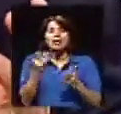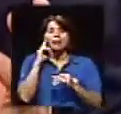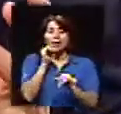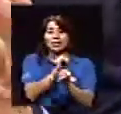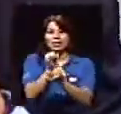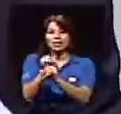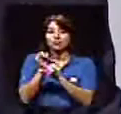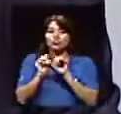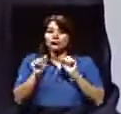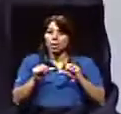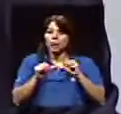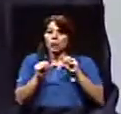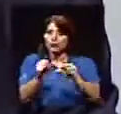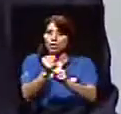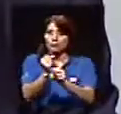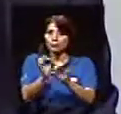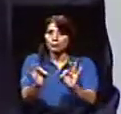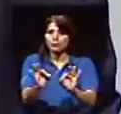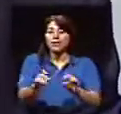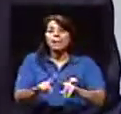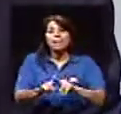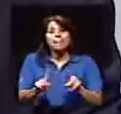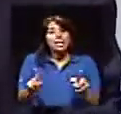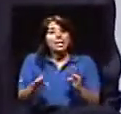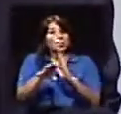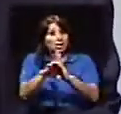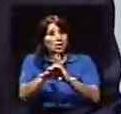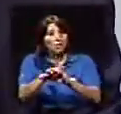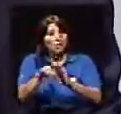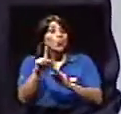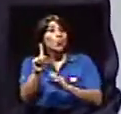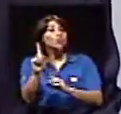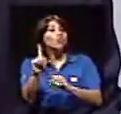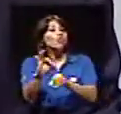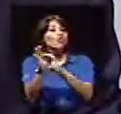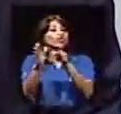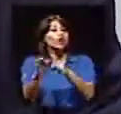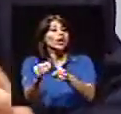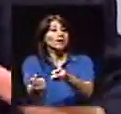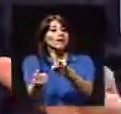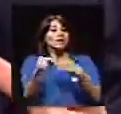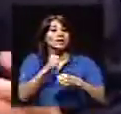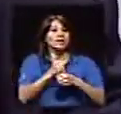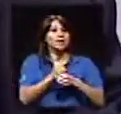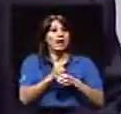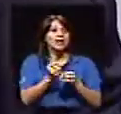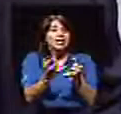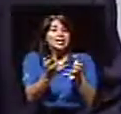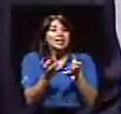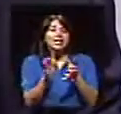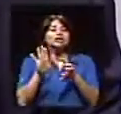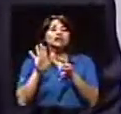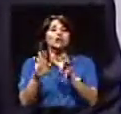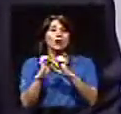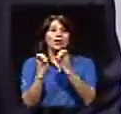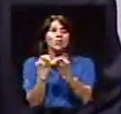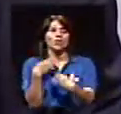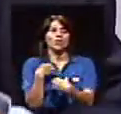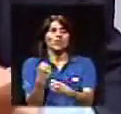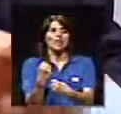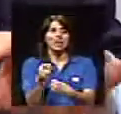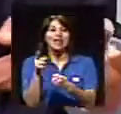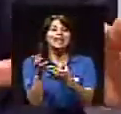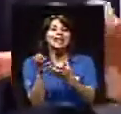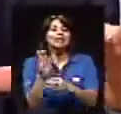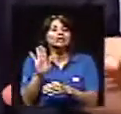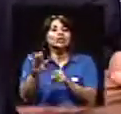Pero por otro lado, cuando llega un funcionario, ese funcionario quiere trabajar con su equipo de confianza y quiere llegar y poner a su gente. Entonces también es difícil cuando se llega y